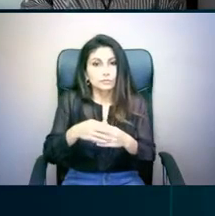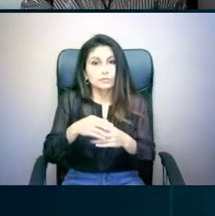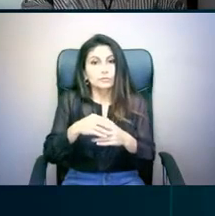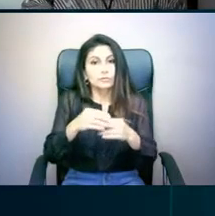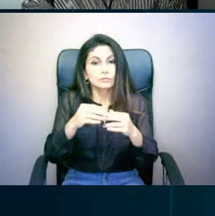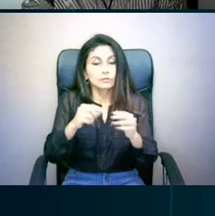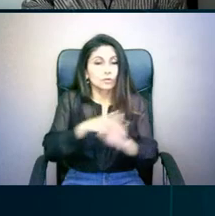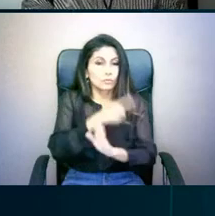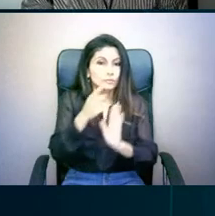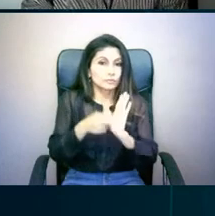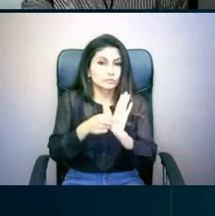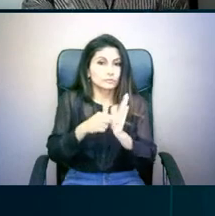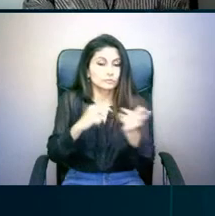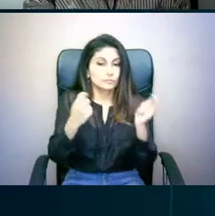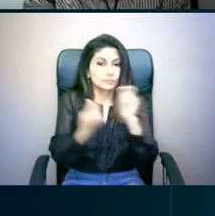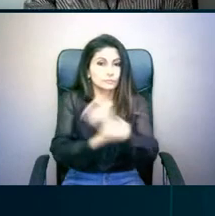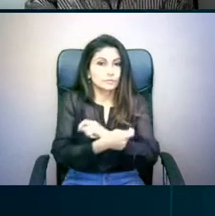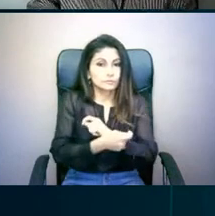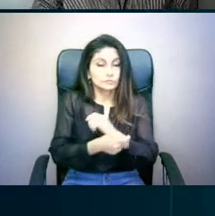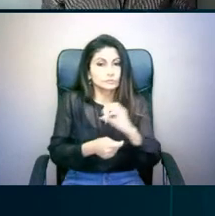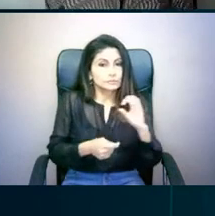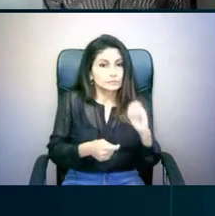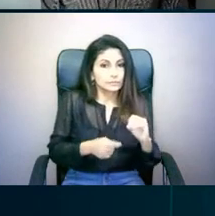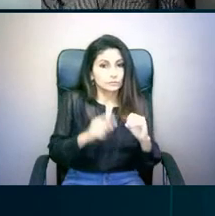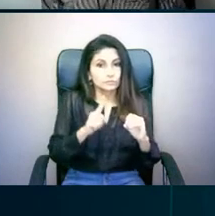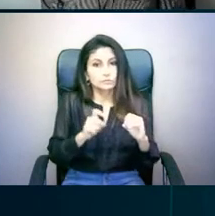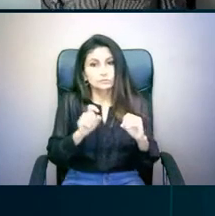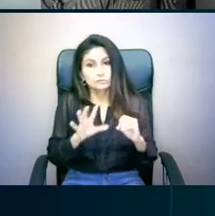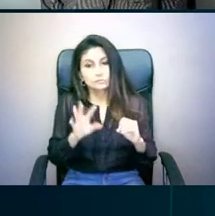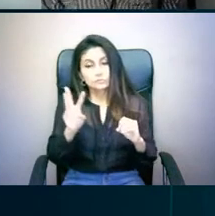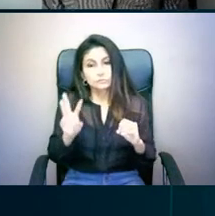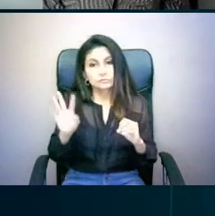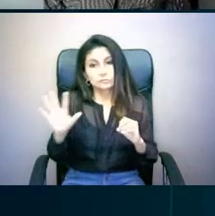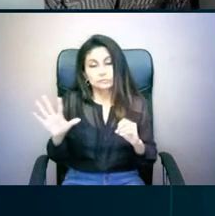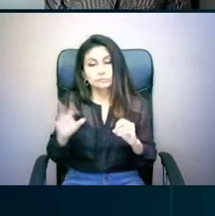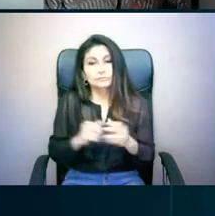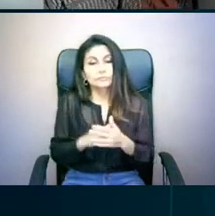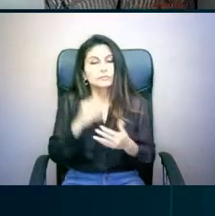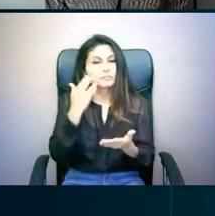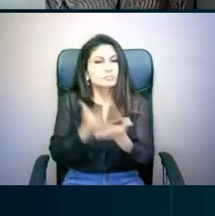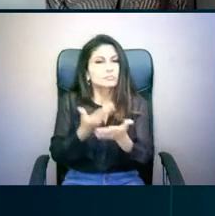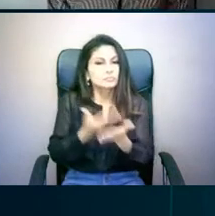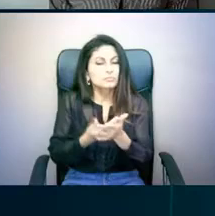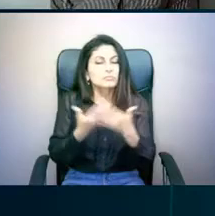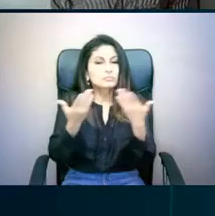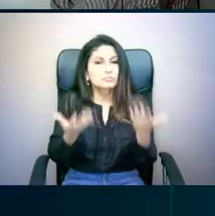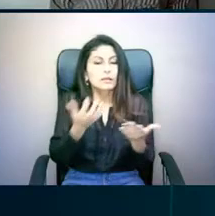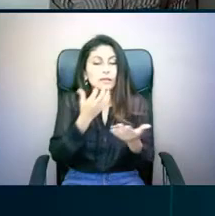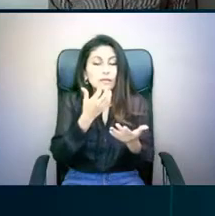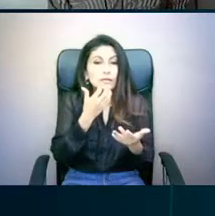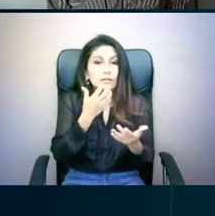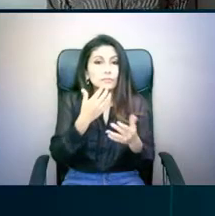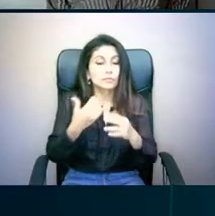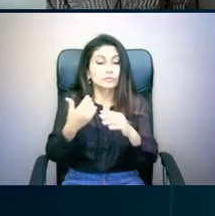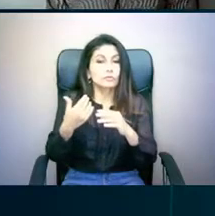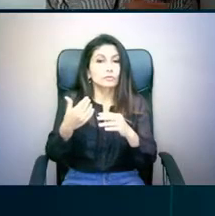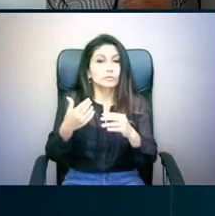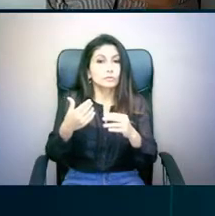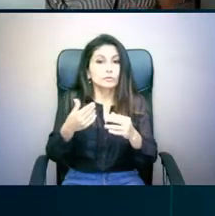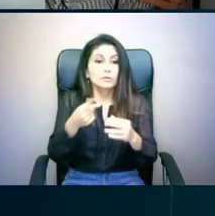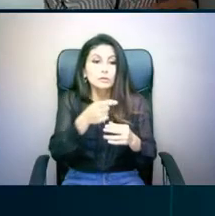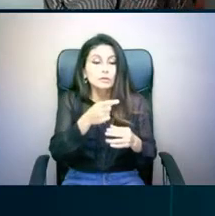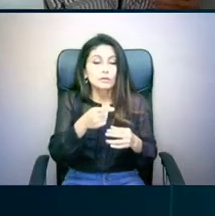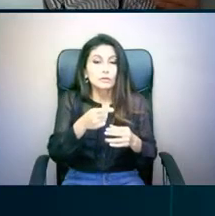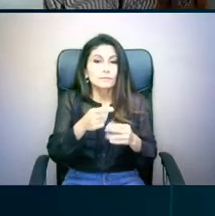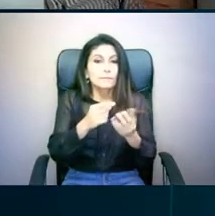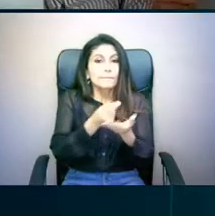reemplazo total, ¿cierto? Esto se hizo con el fin de verificar si de pronto una aclimatación de las bacterias, si de